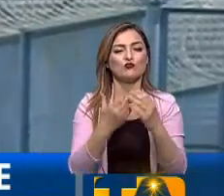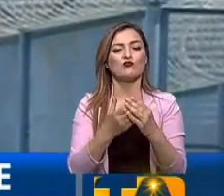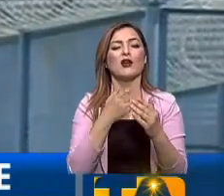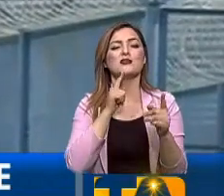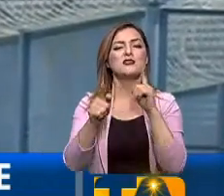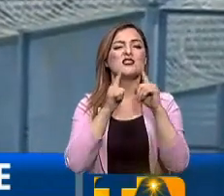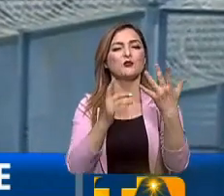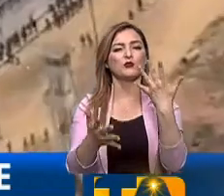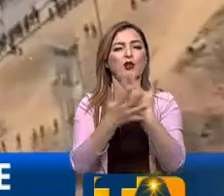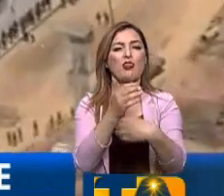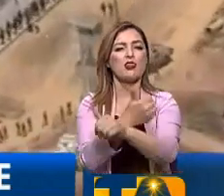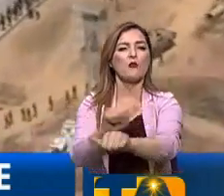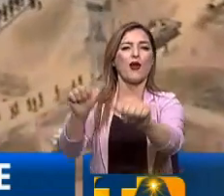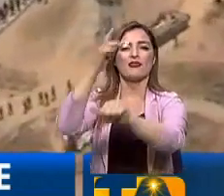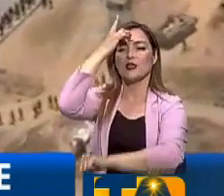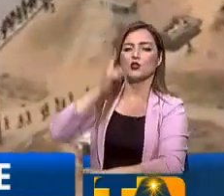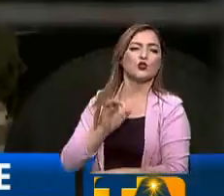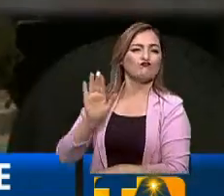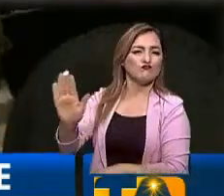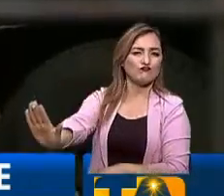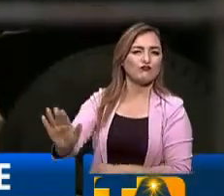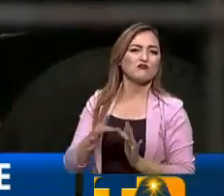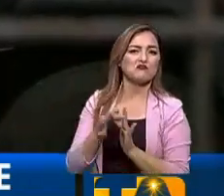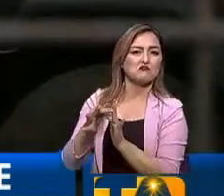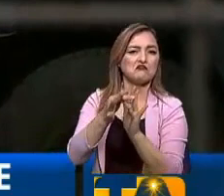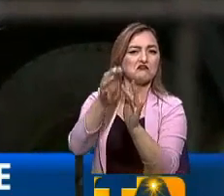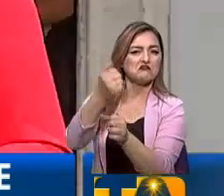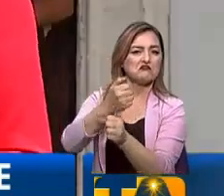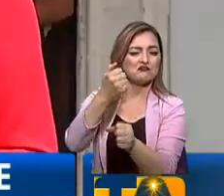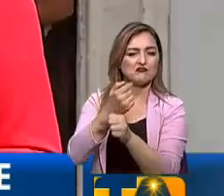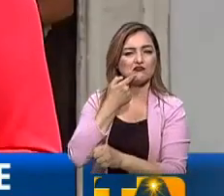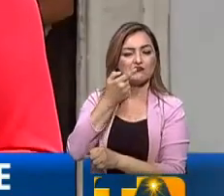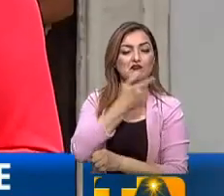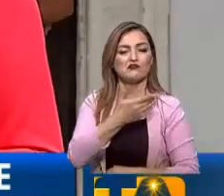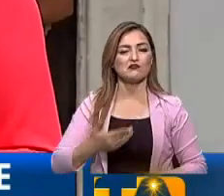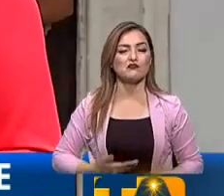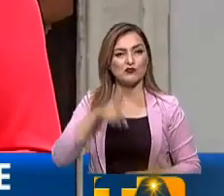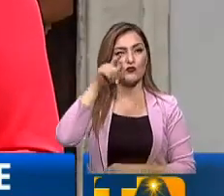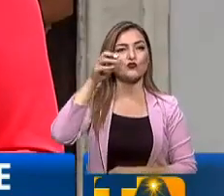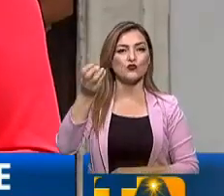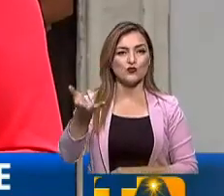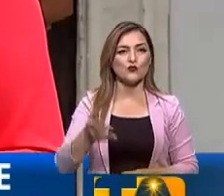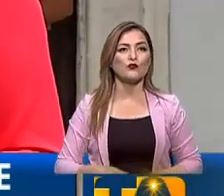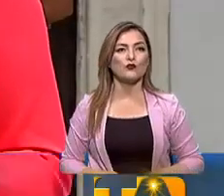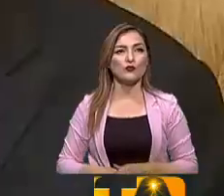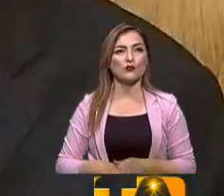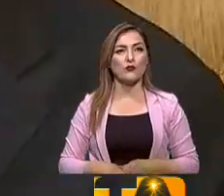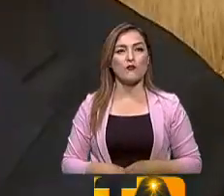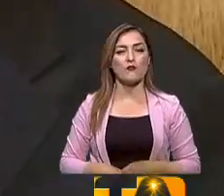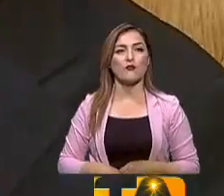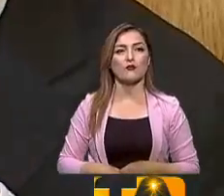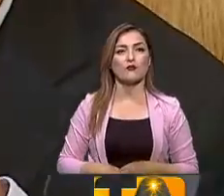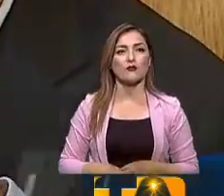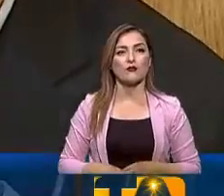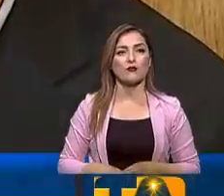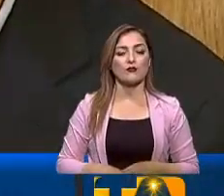Pacificación gozará de autonomía para establecer una hoja de ruta y trabajo. Escuchemos lo que dijo el presidente de la República, Guillermo Lasso. Queremos